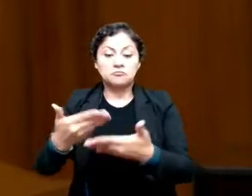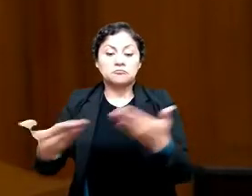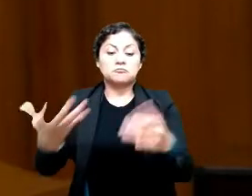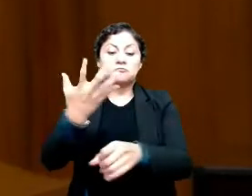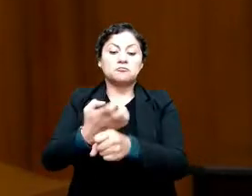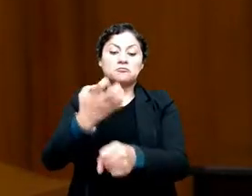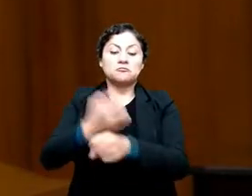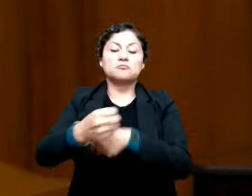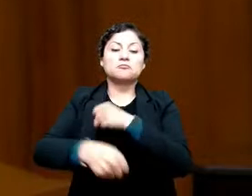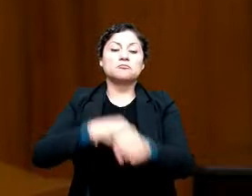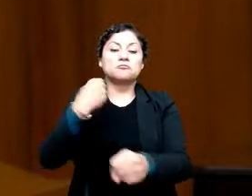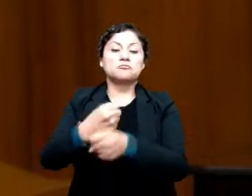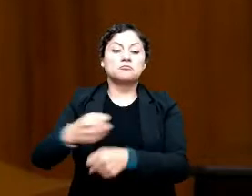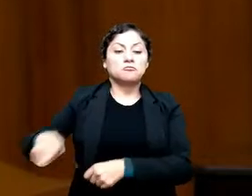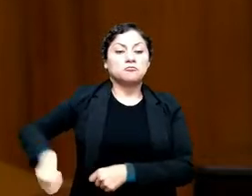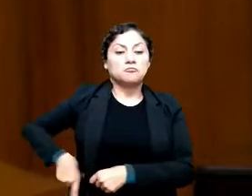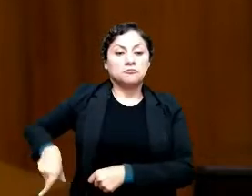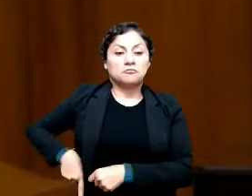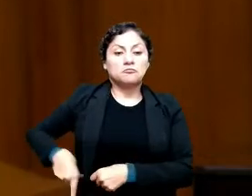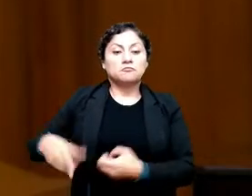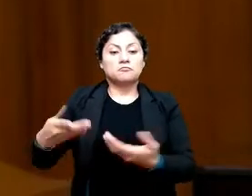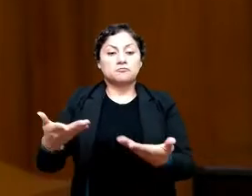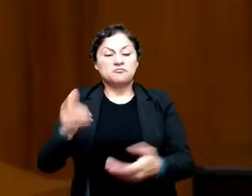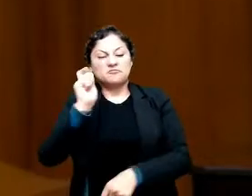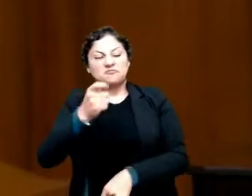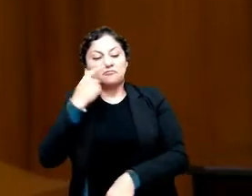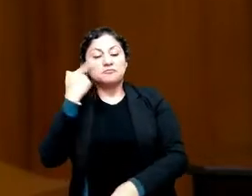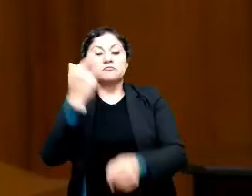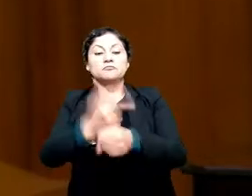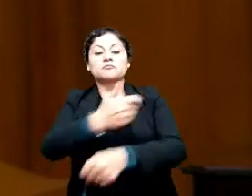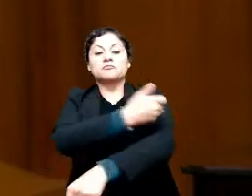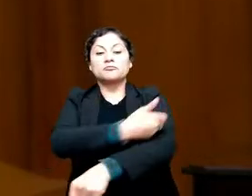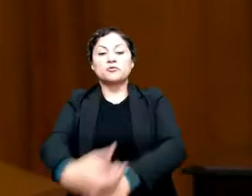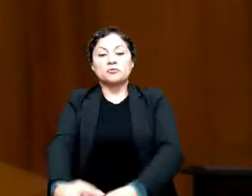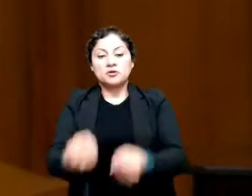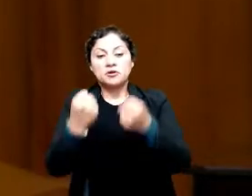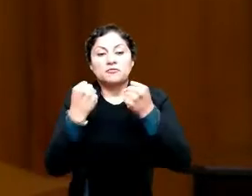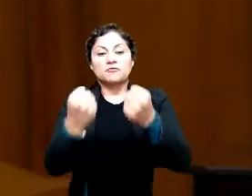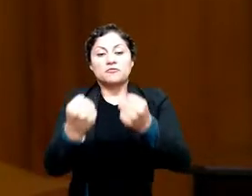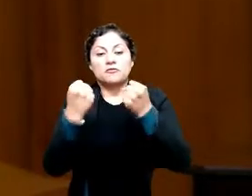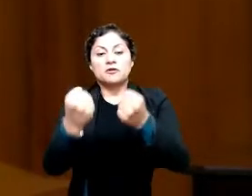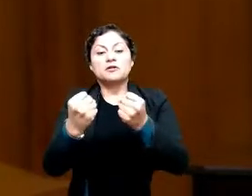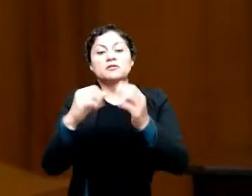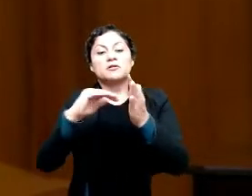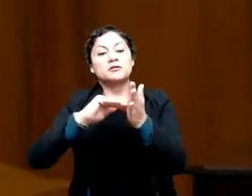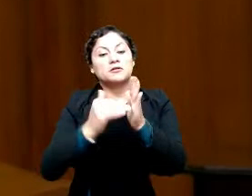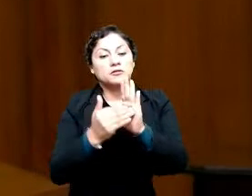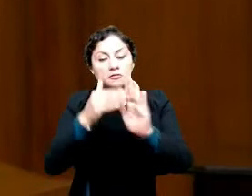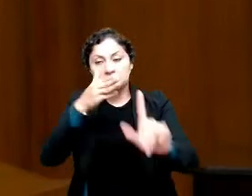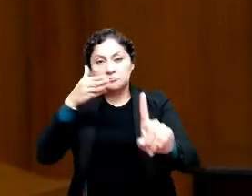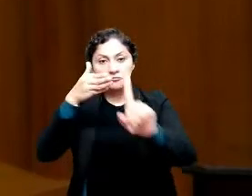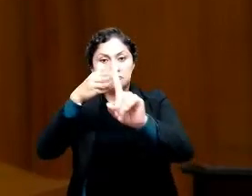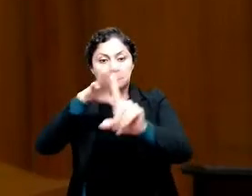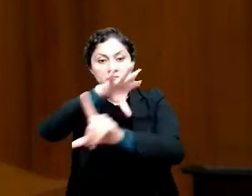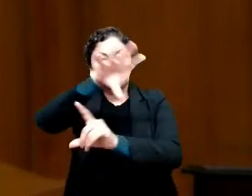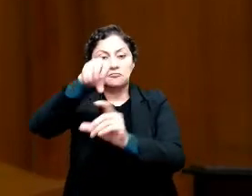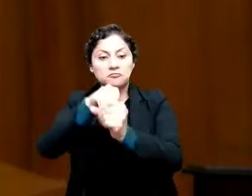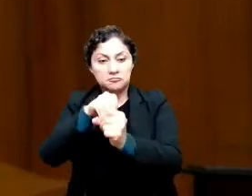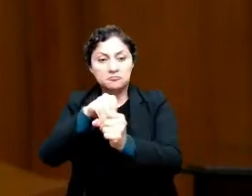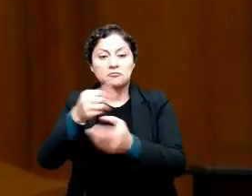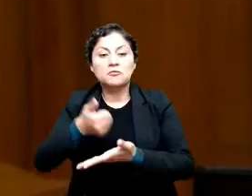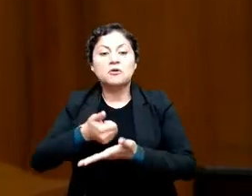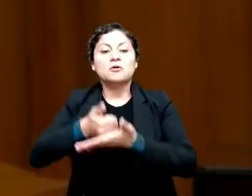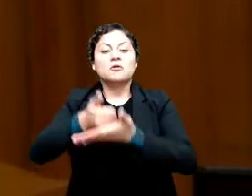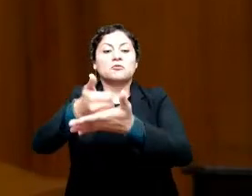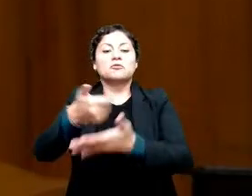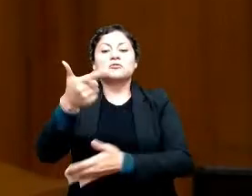gobierno. Familias fuertes, estrategia con visión integral y transversal, brindando apoyo a 7 millones